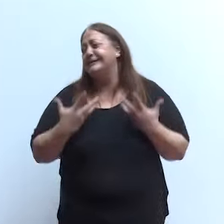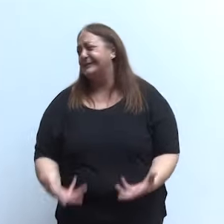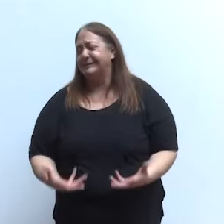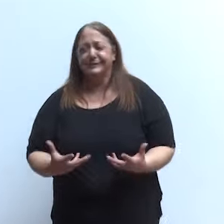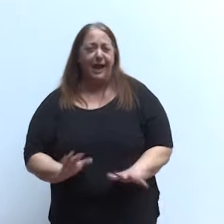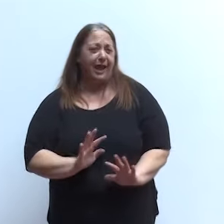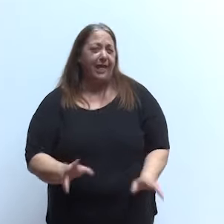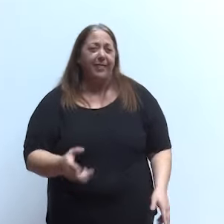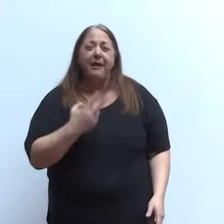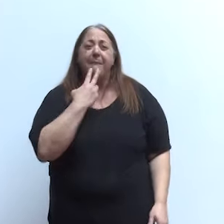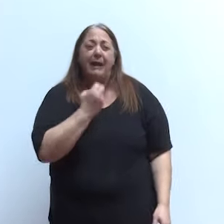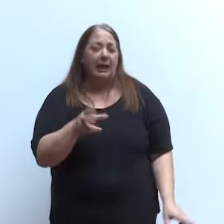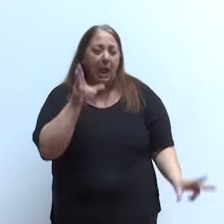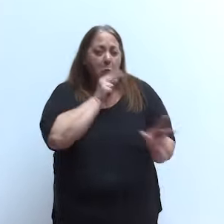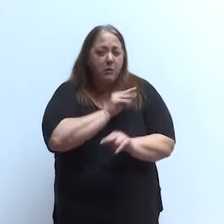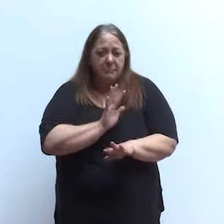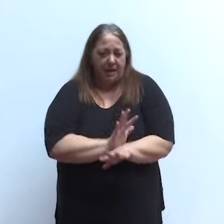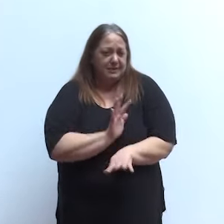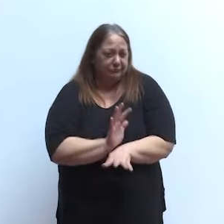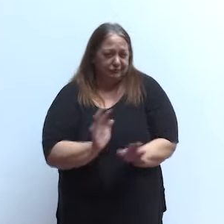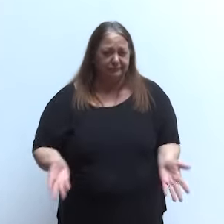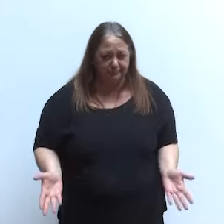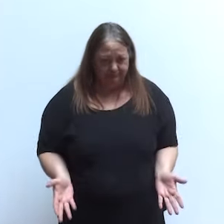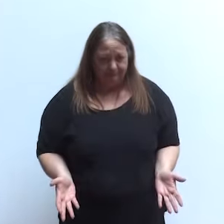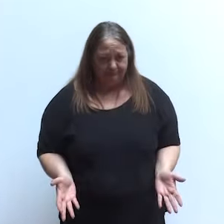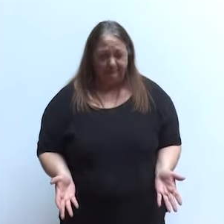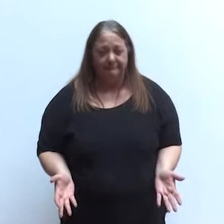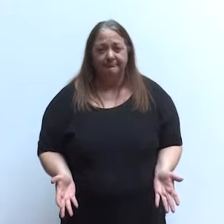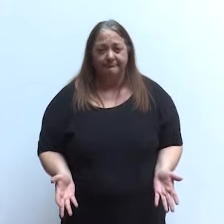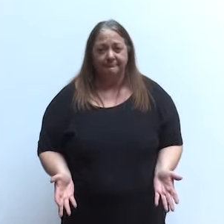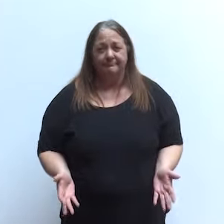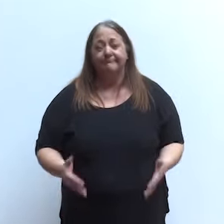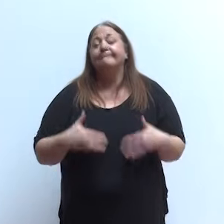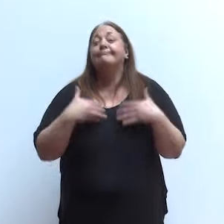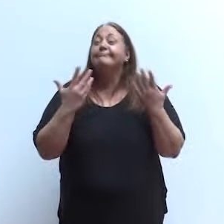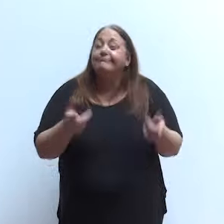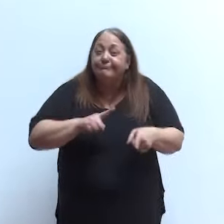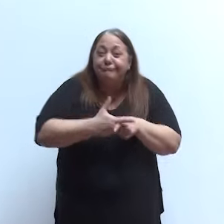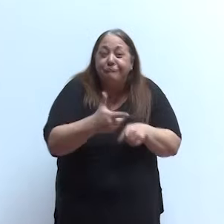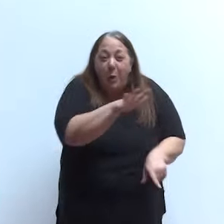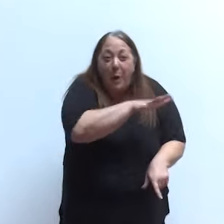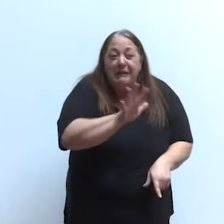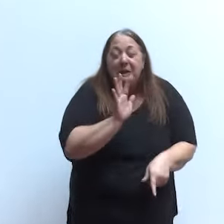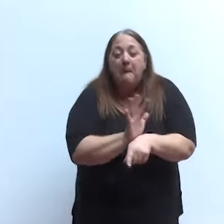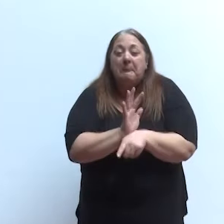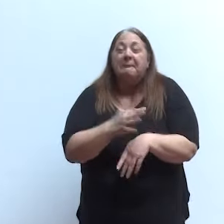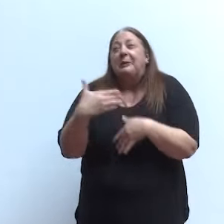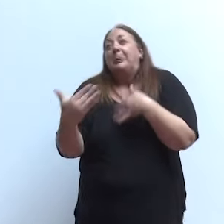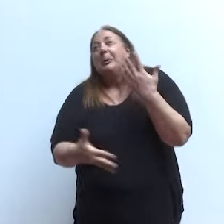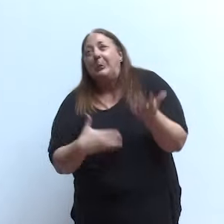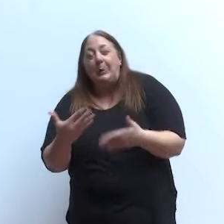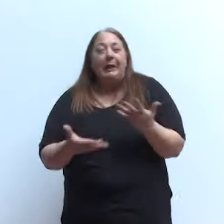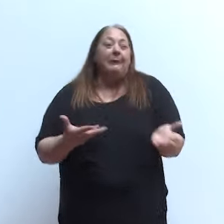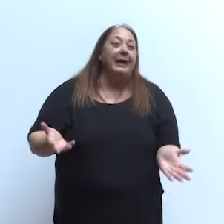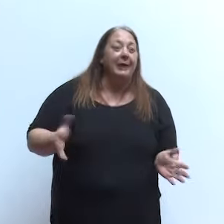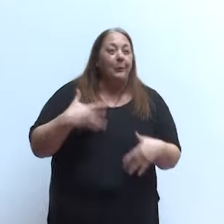sin batería no eh si mientras la política jugaba a se